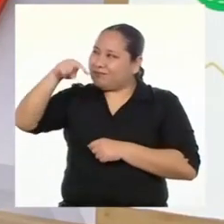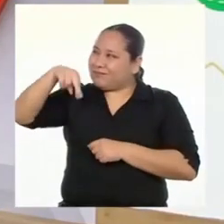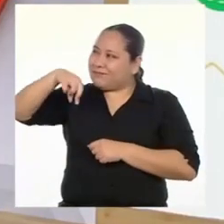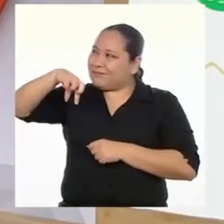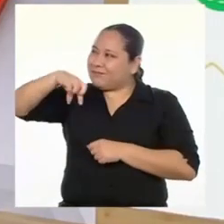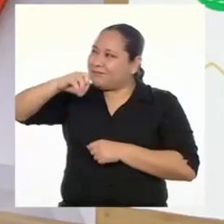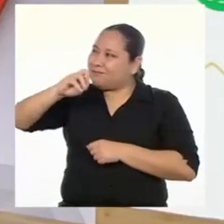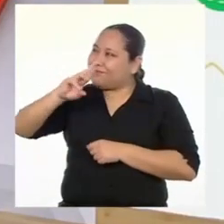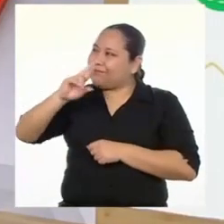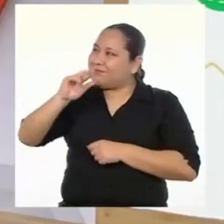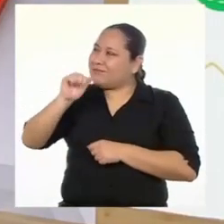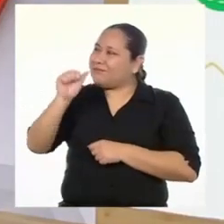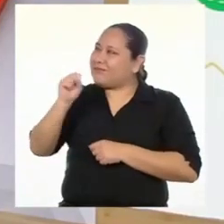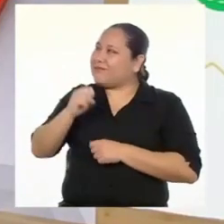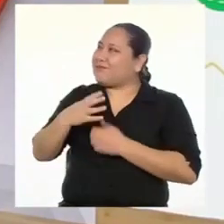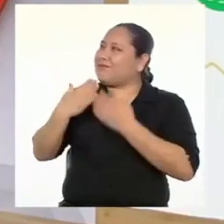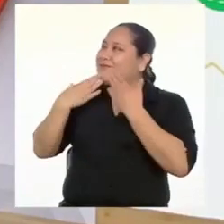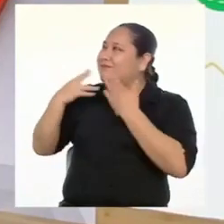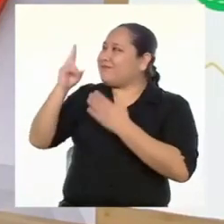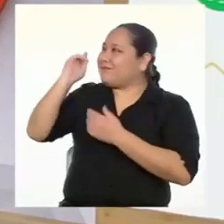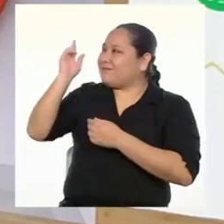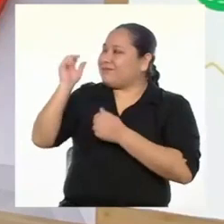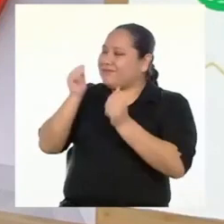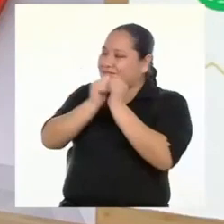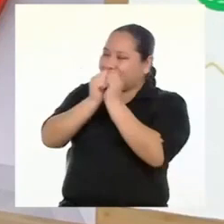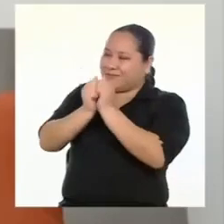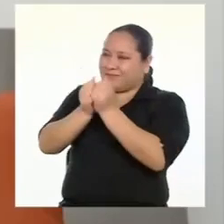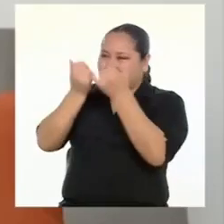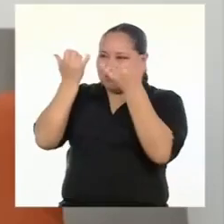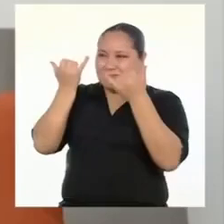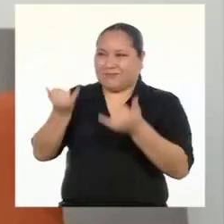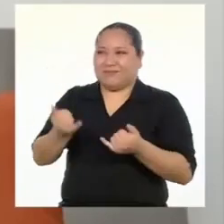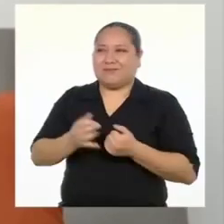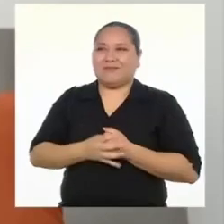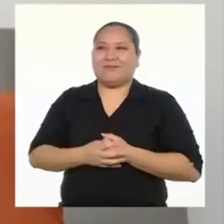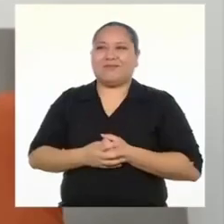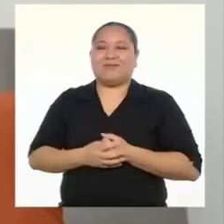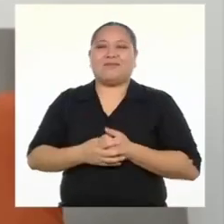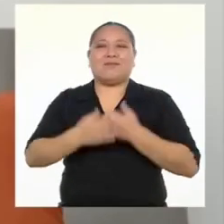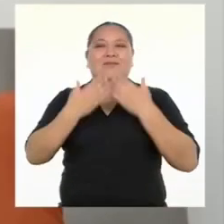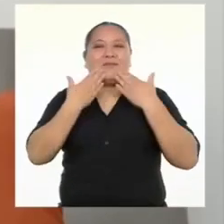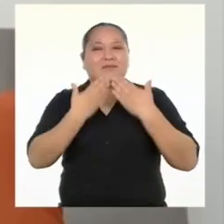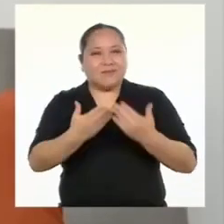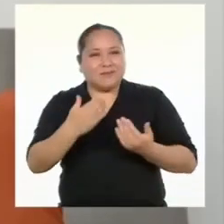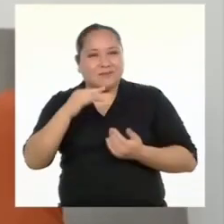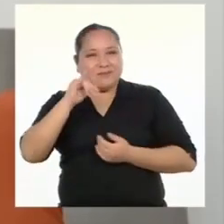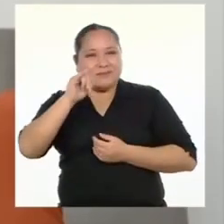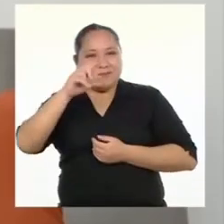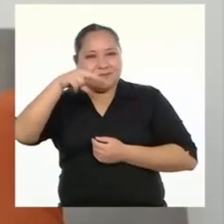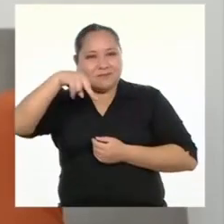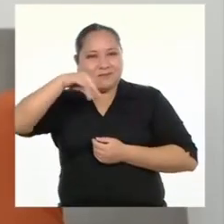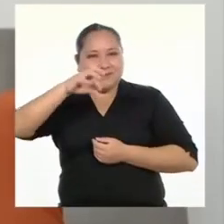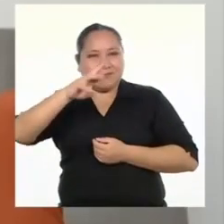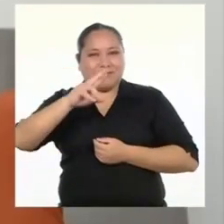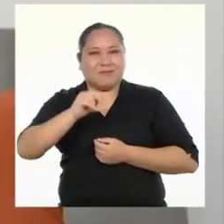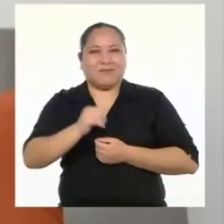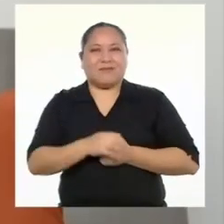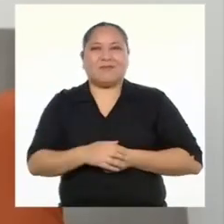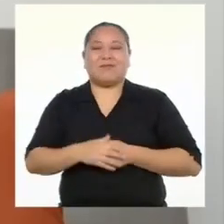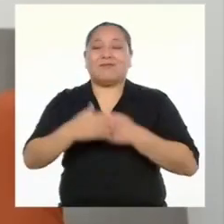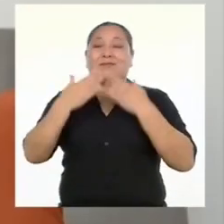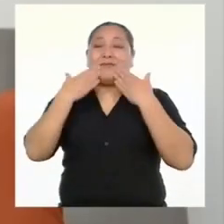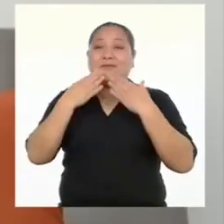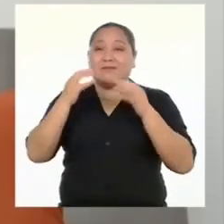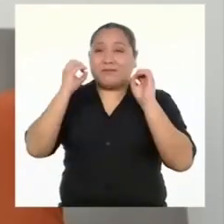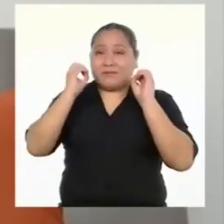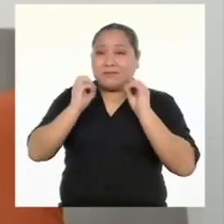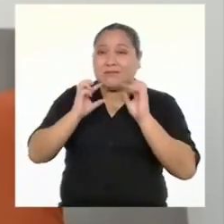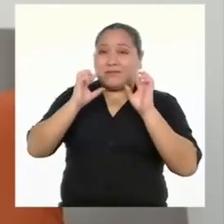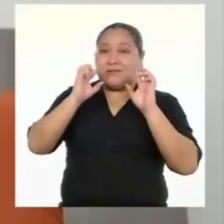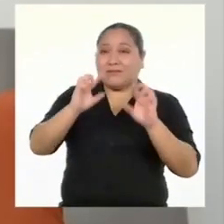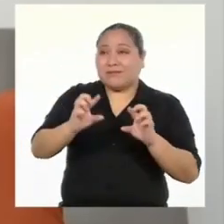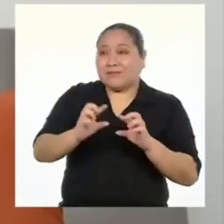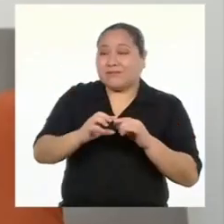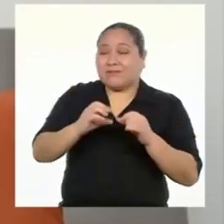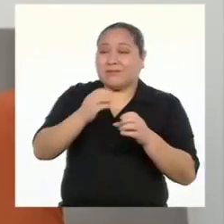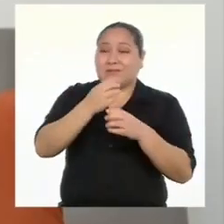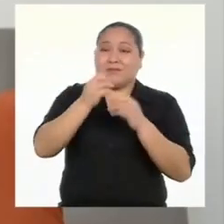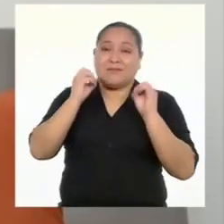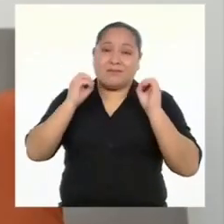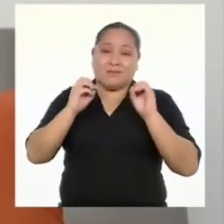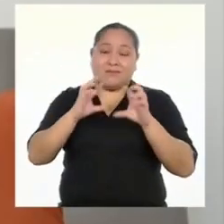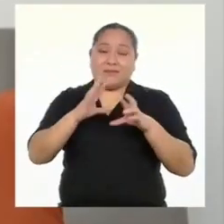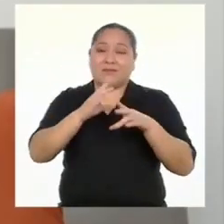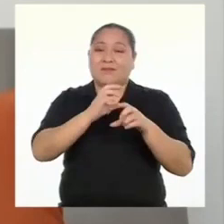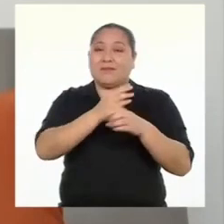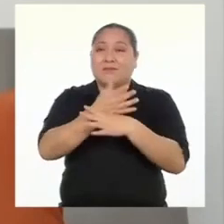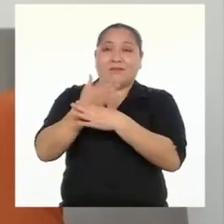muchísimas gracias, profesora, por habernos acompañado el día de hoy. Muchas gracias, Yanira, y muchas gracias por la oportunidad de compartir con